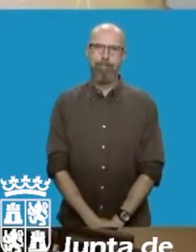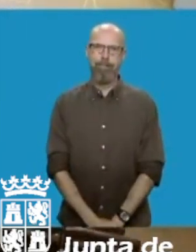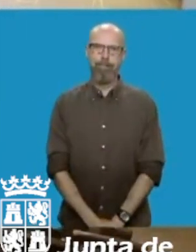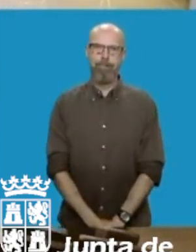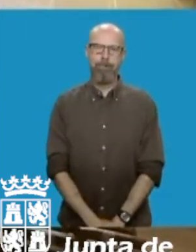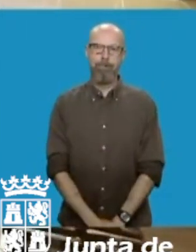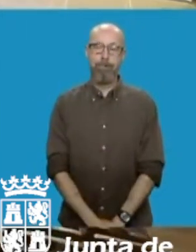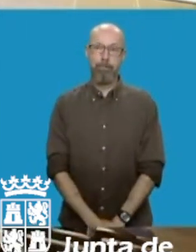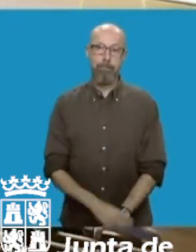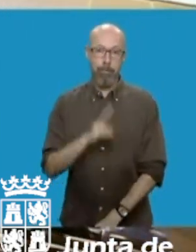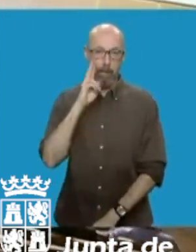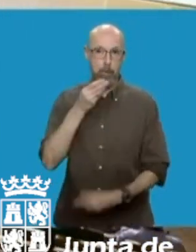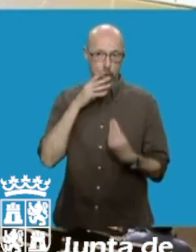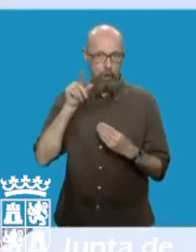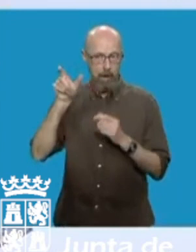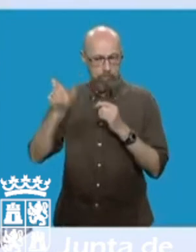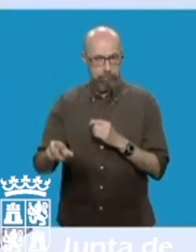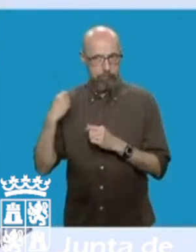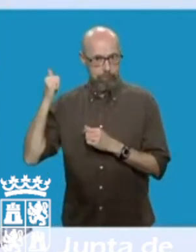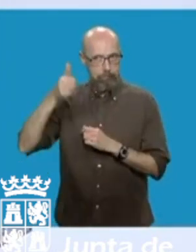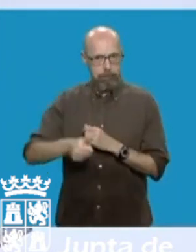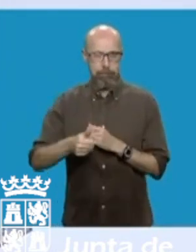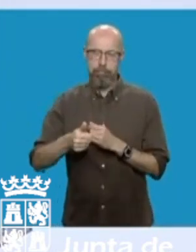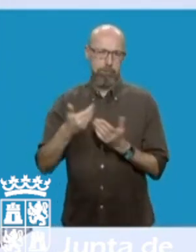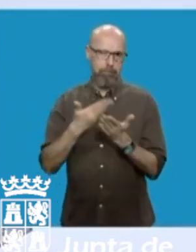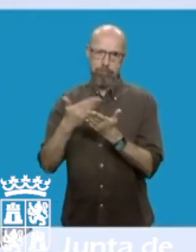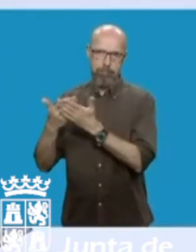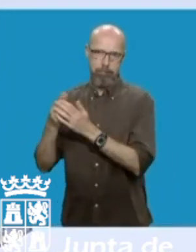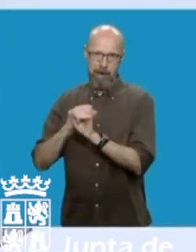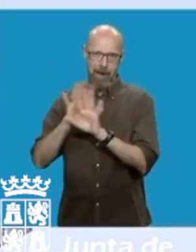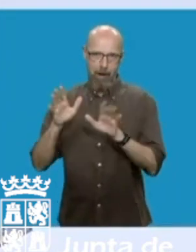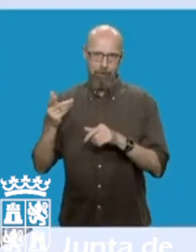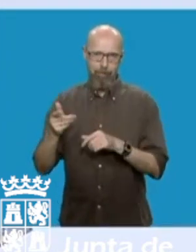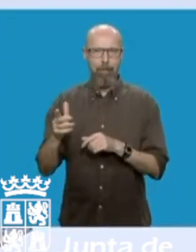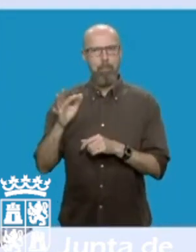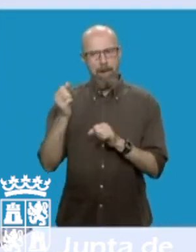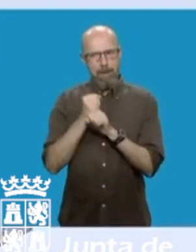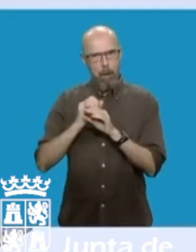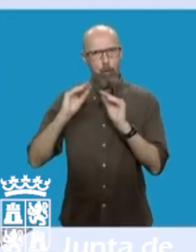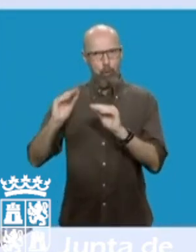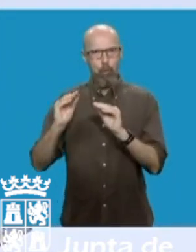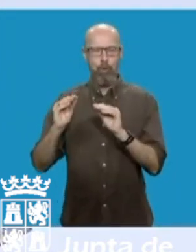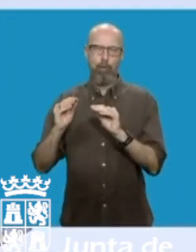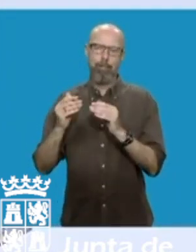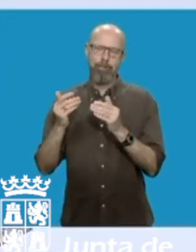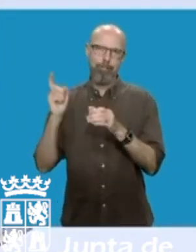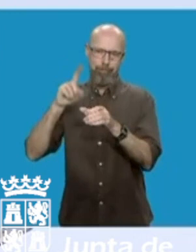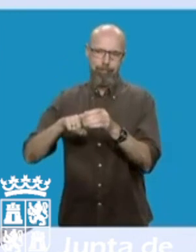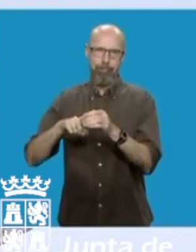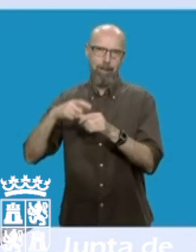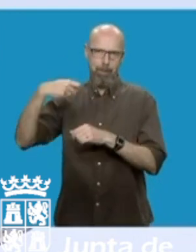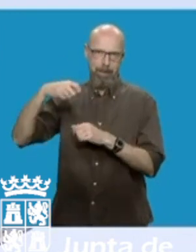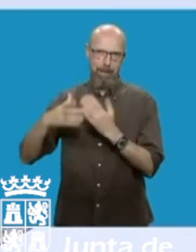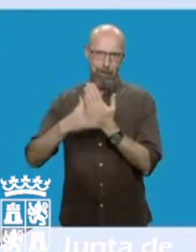Bueno, pues como han visto, la trayectoria de Juan José Román habla por sí misma y también, por supuesto, pues su gran trabajo al frente de la Federación. Entrega el